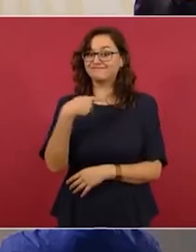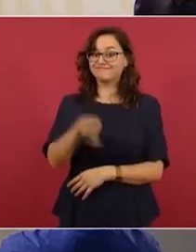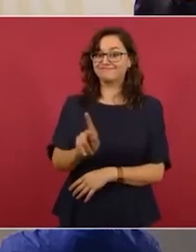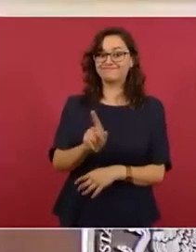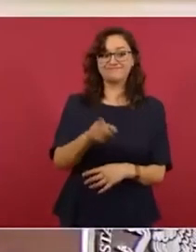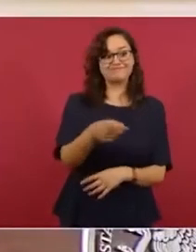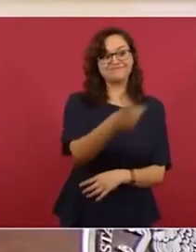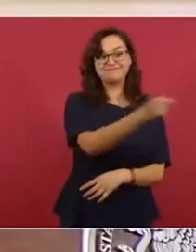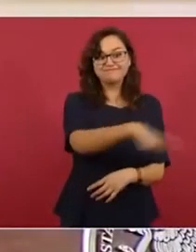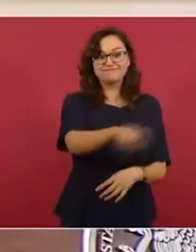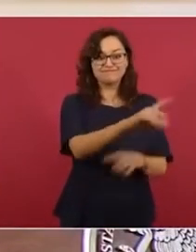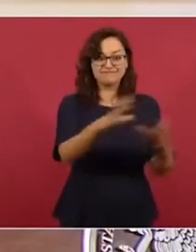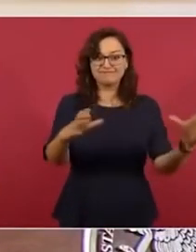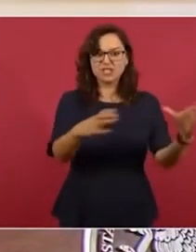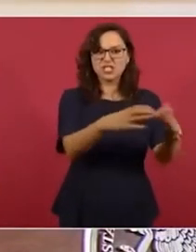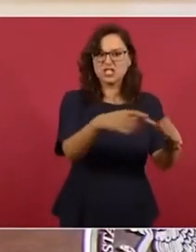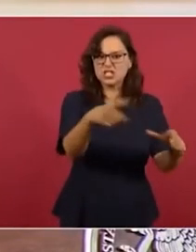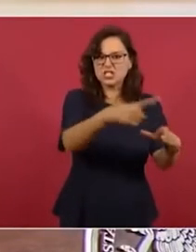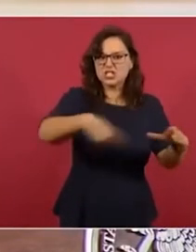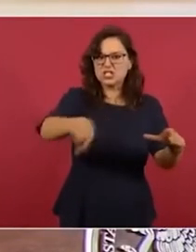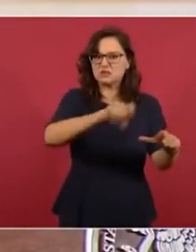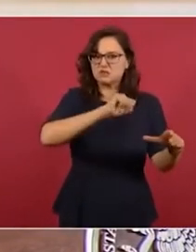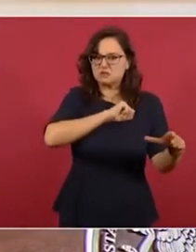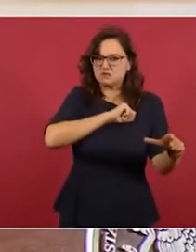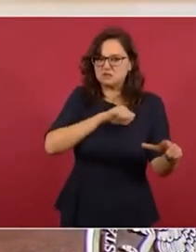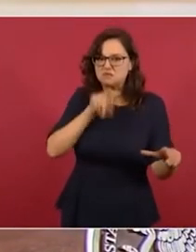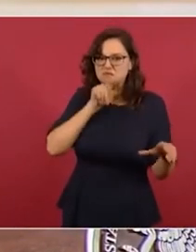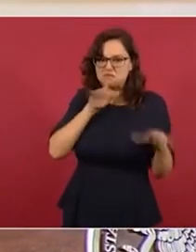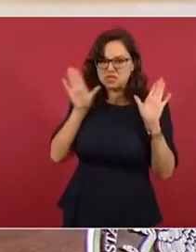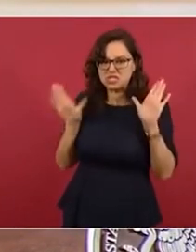Se ha encargado, o quieren